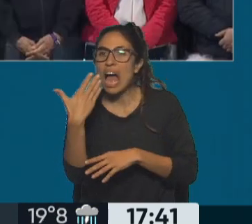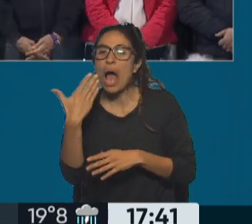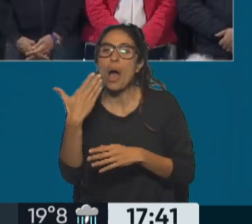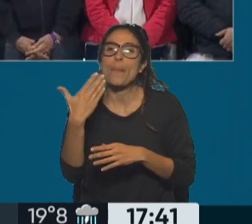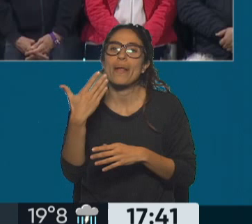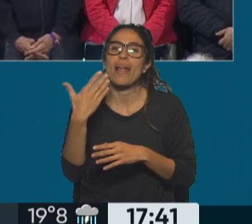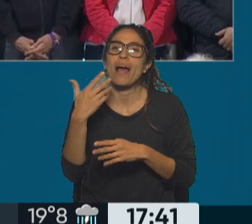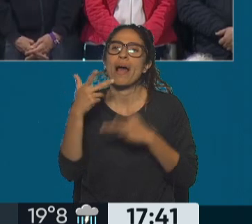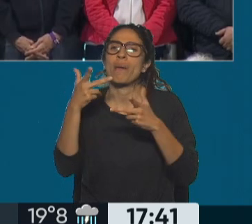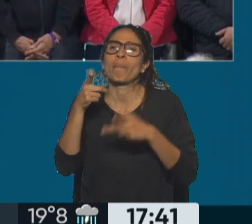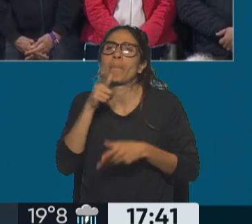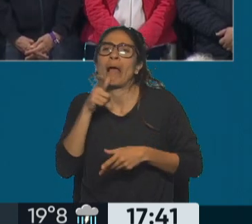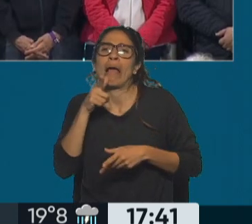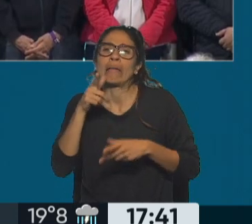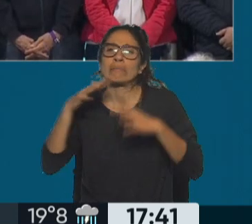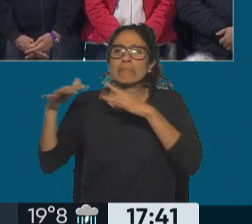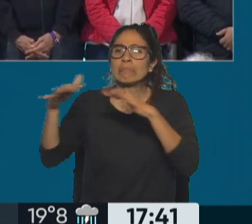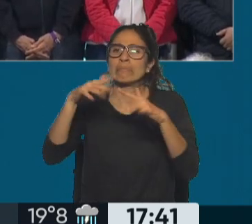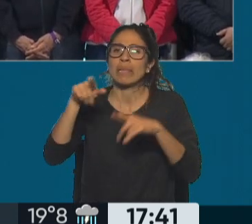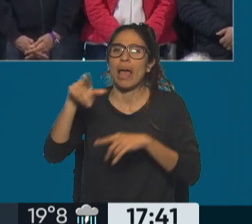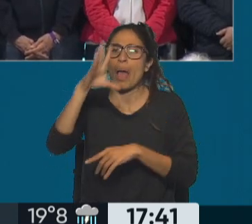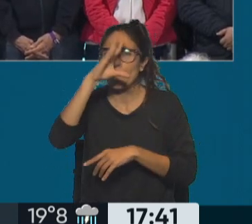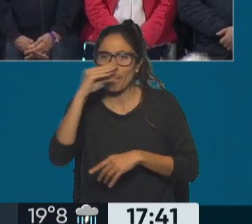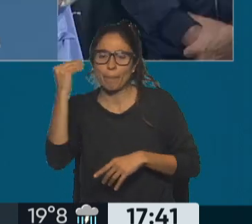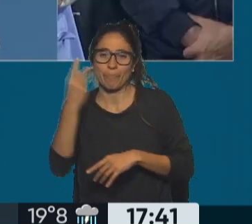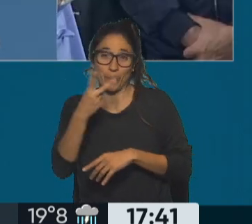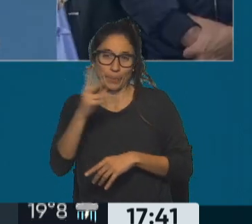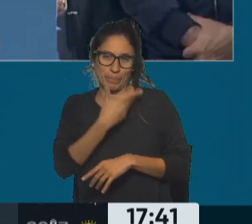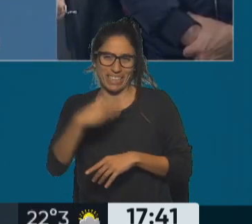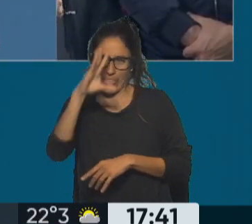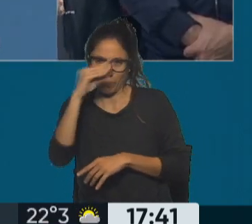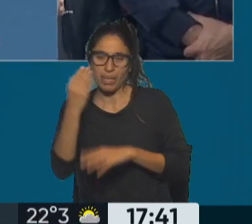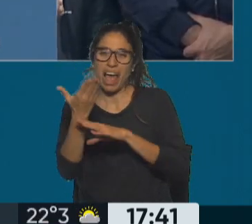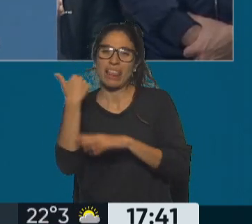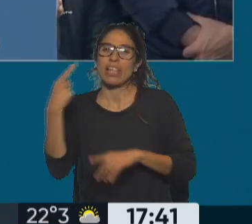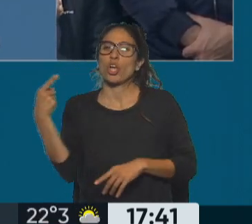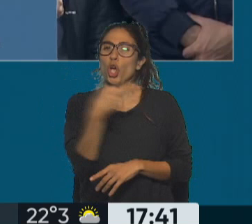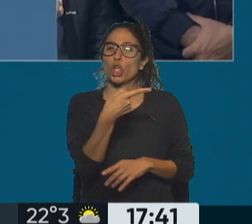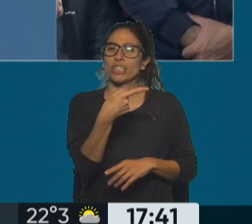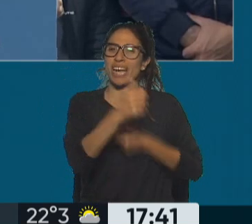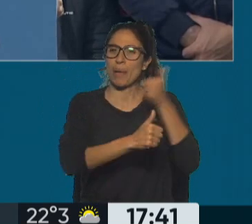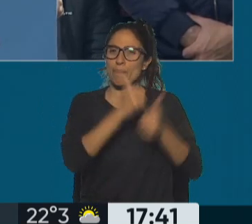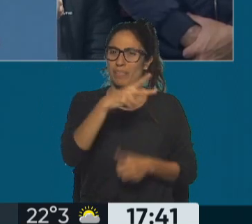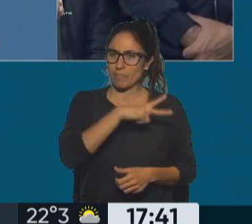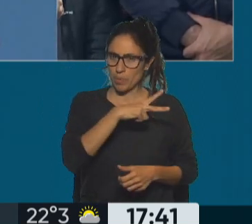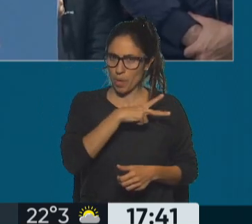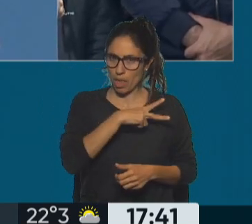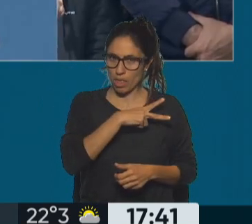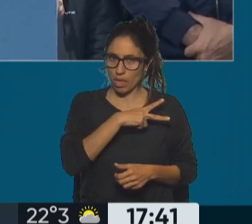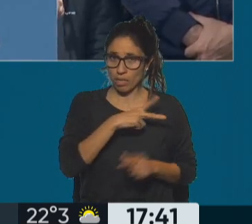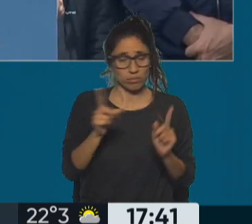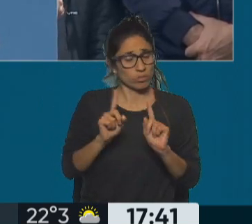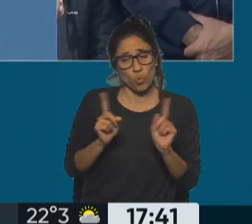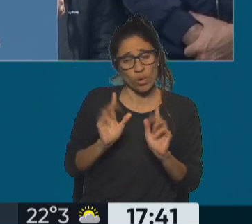eso no fue así. Cuando uno ve, estudia, ve cómo fueron los acuerdos, cómo se hablaba o se negociaba con el empresariado en